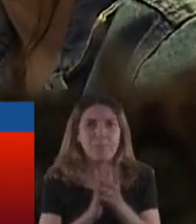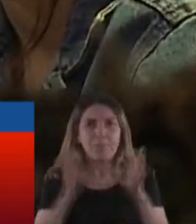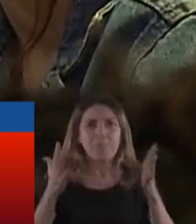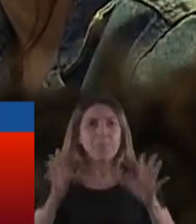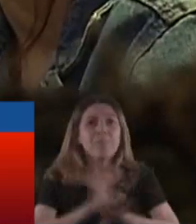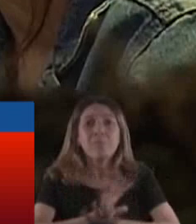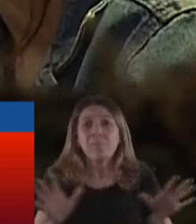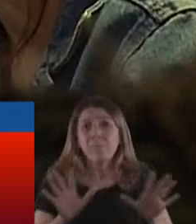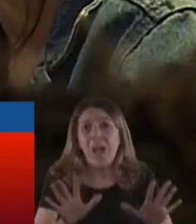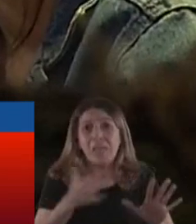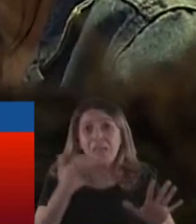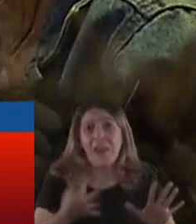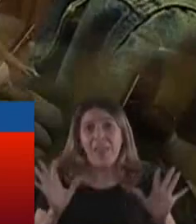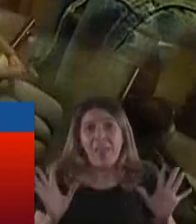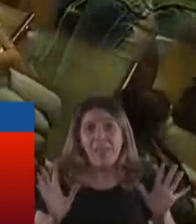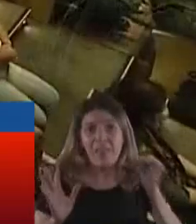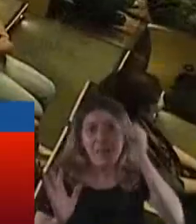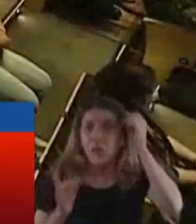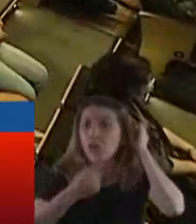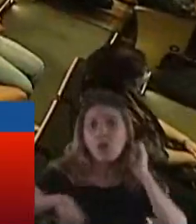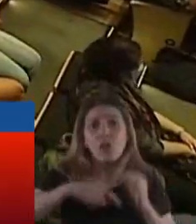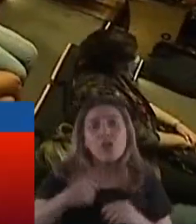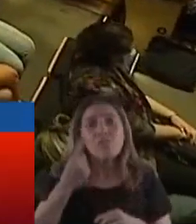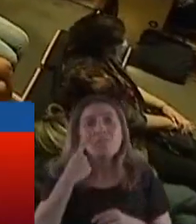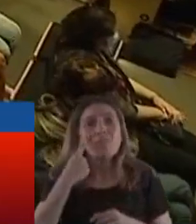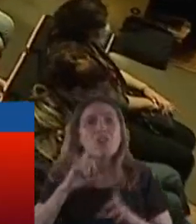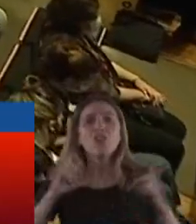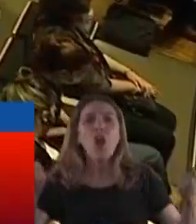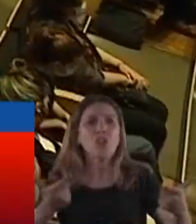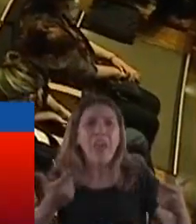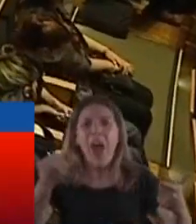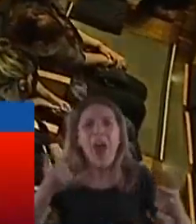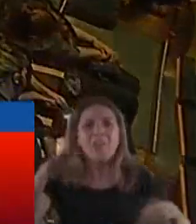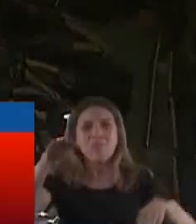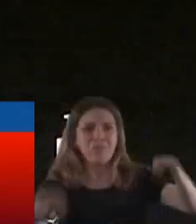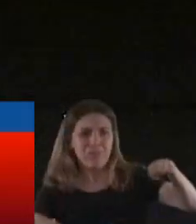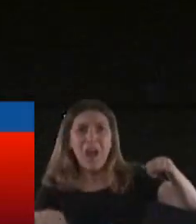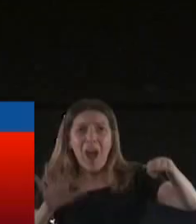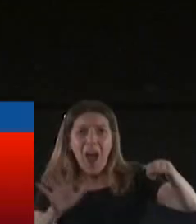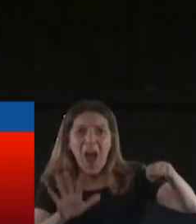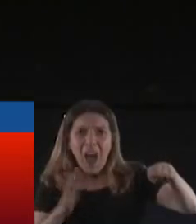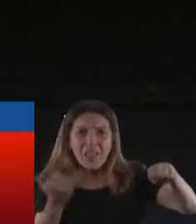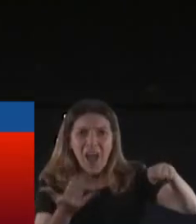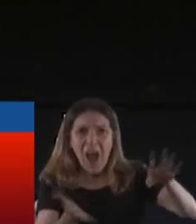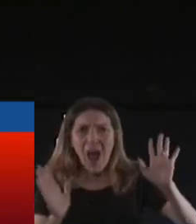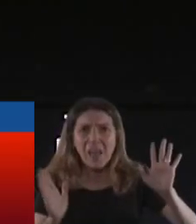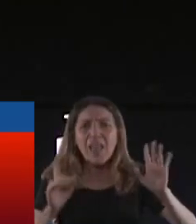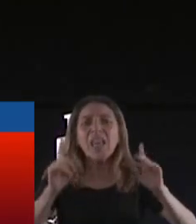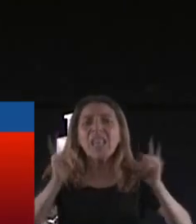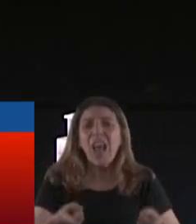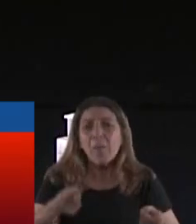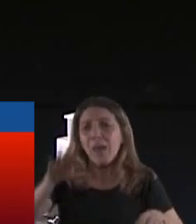Es absolutamente cierto que vivimos en una sociedad donde esa desigualdad existe, y además esa desigualdad a veces